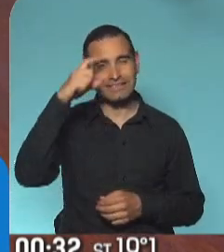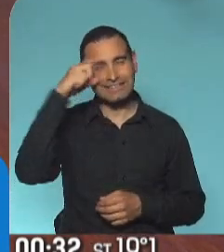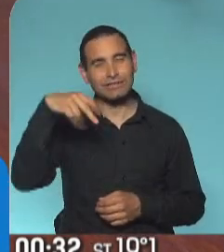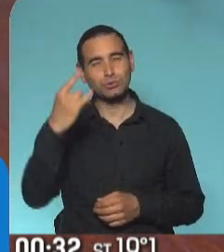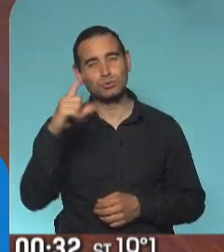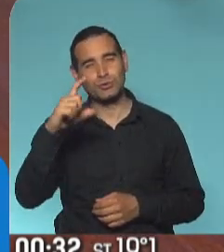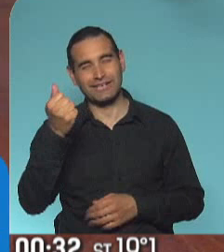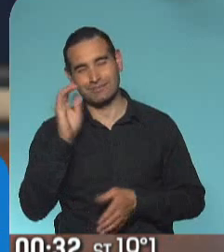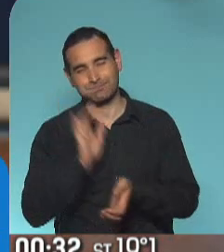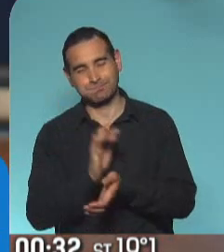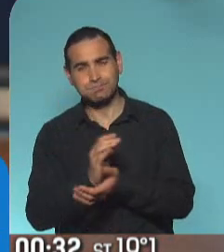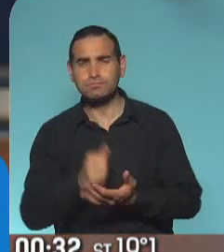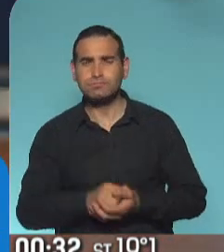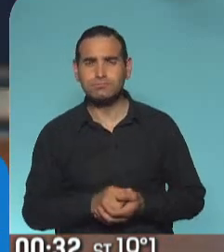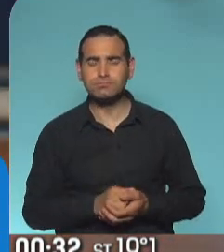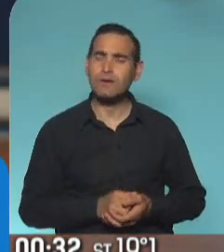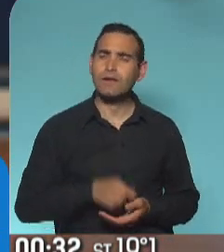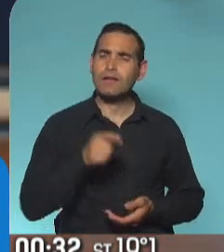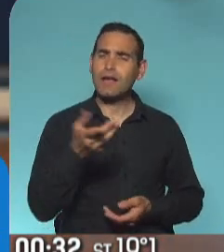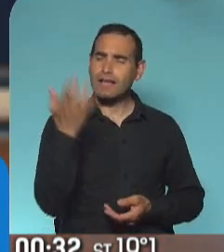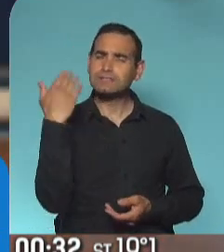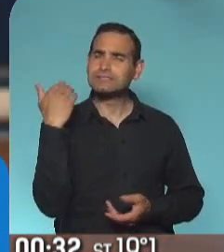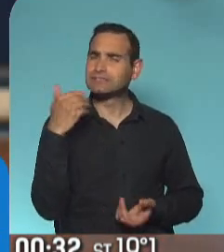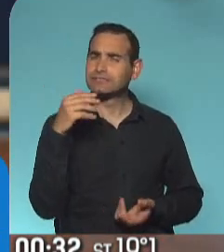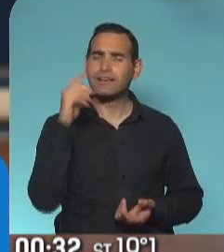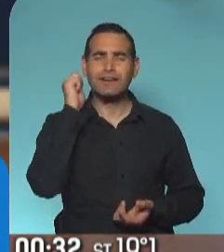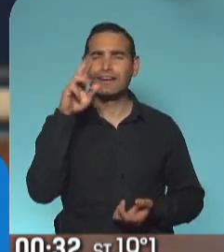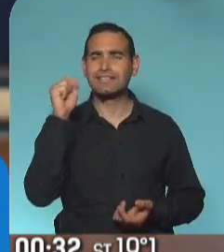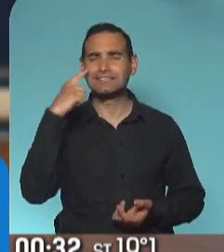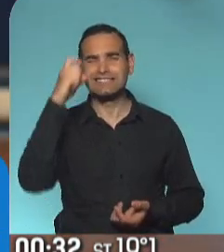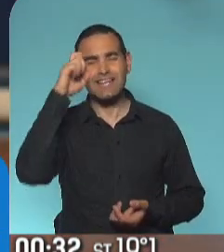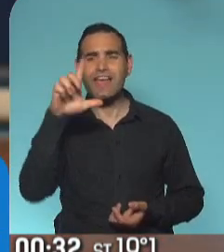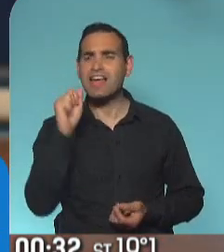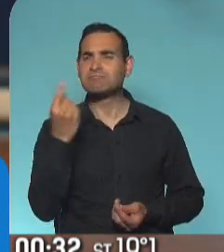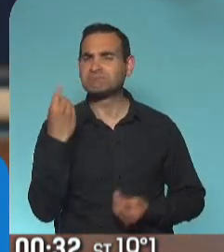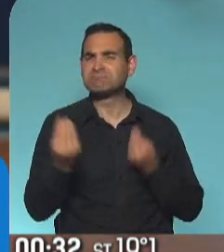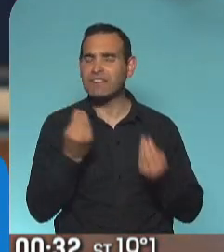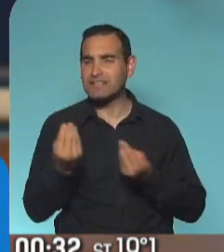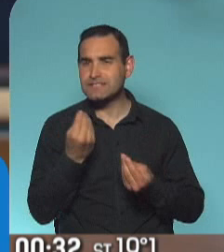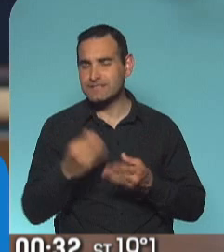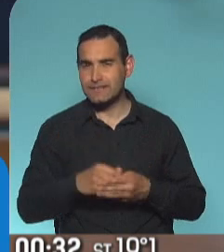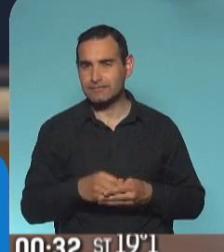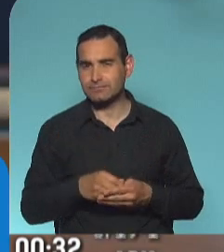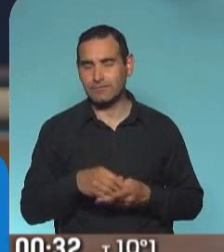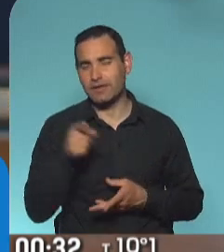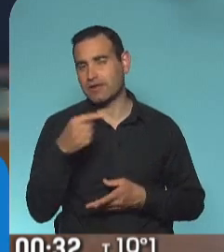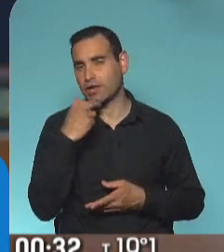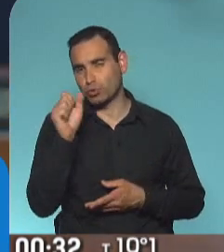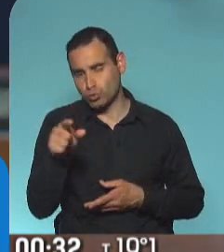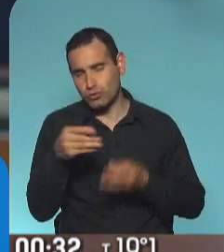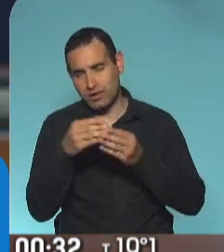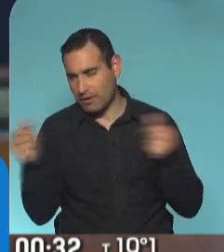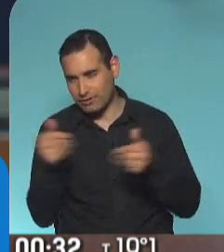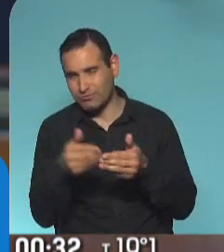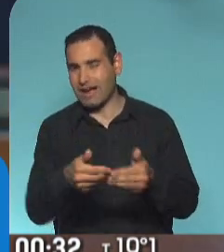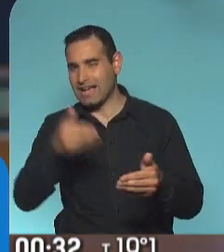Nenuca. ¿Qué hacía Graciela antes de que ocurriera lo que ocurrió, la desaparición de su hijo